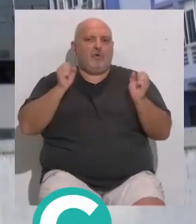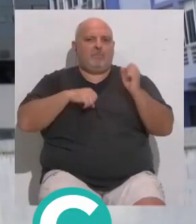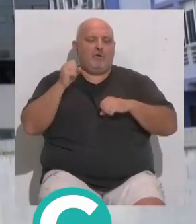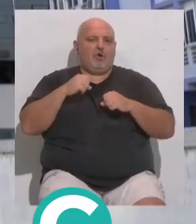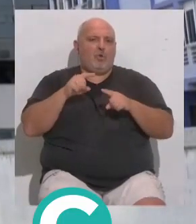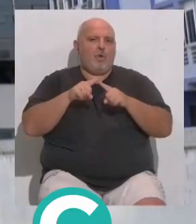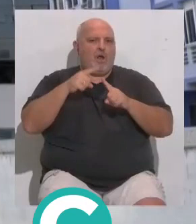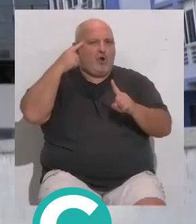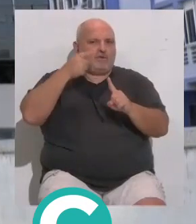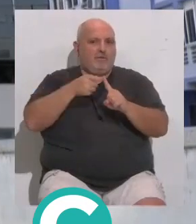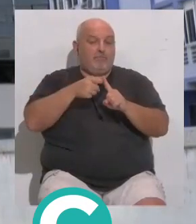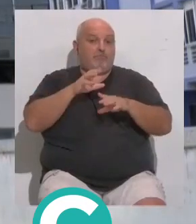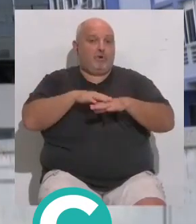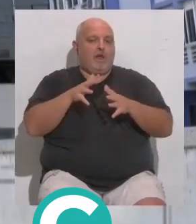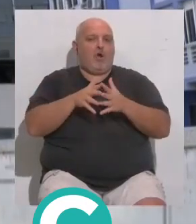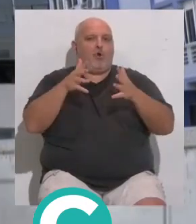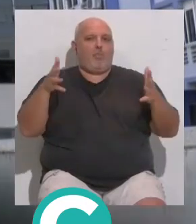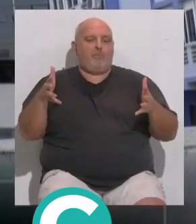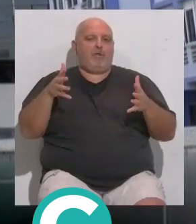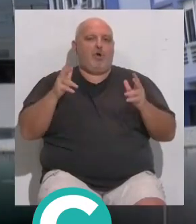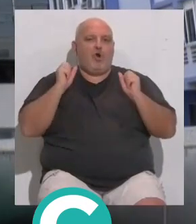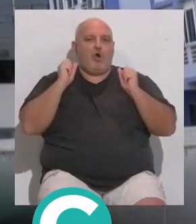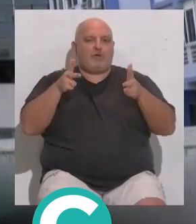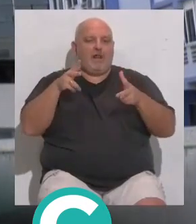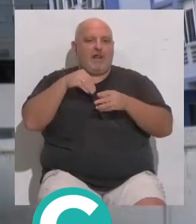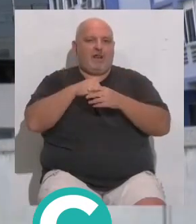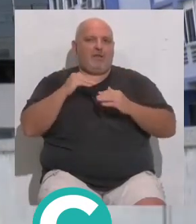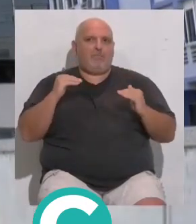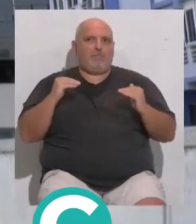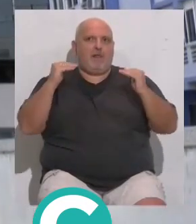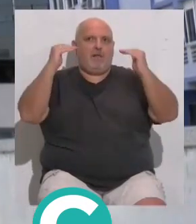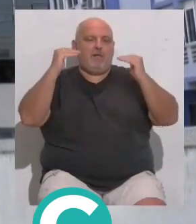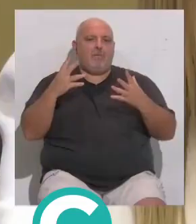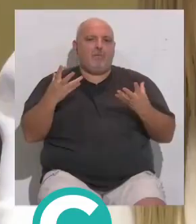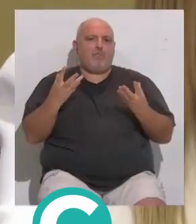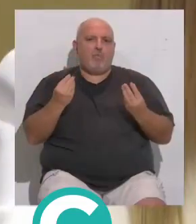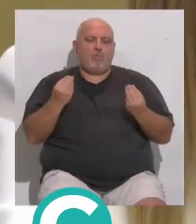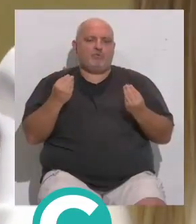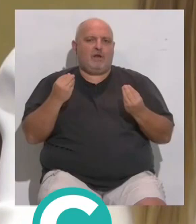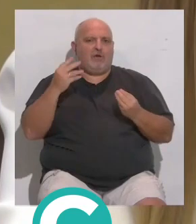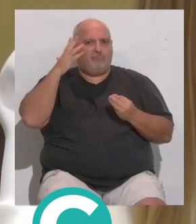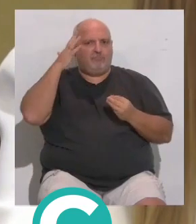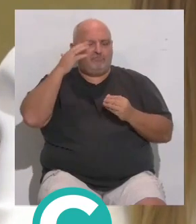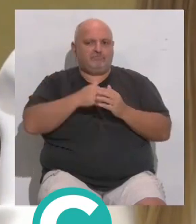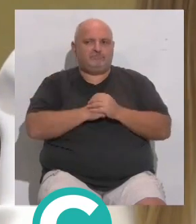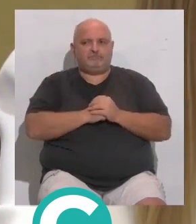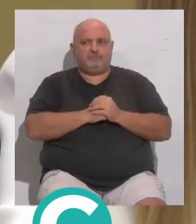competitivos como destino, porque aumenta la planta hotelera de una ciudad con muchas aspiraciones.